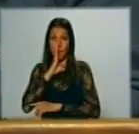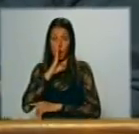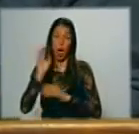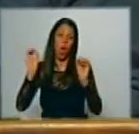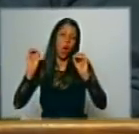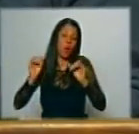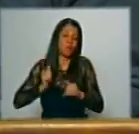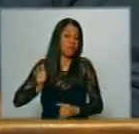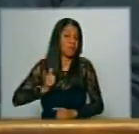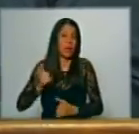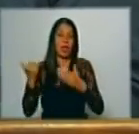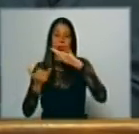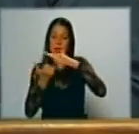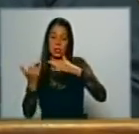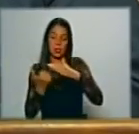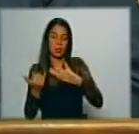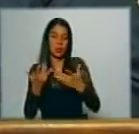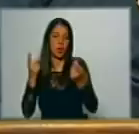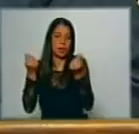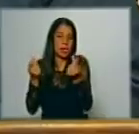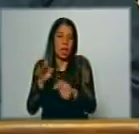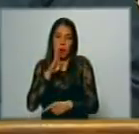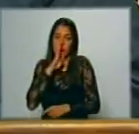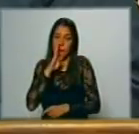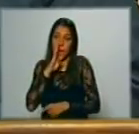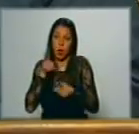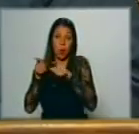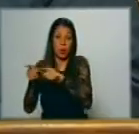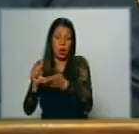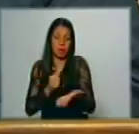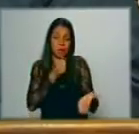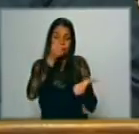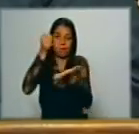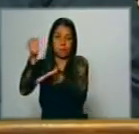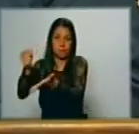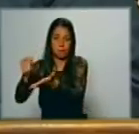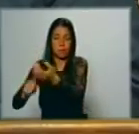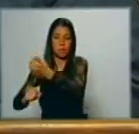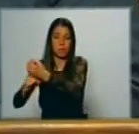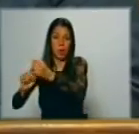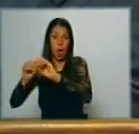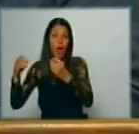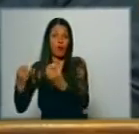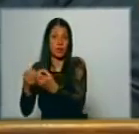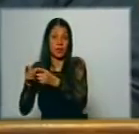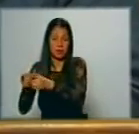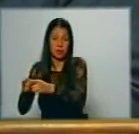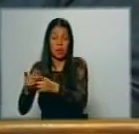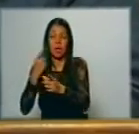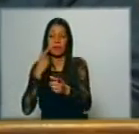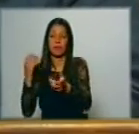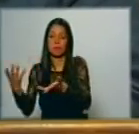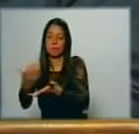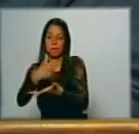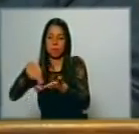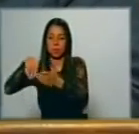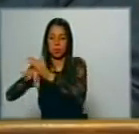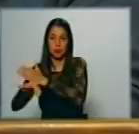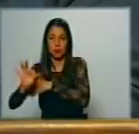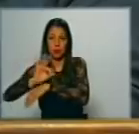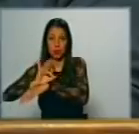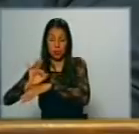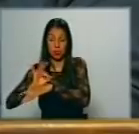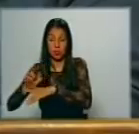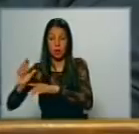instituciones financieras a los fines de su actuación como oficinas receptoras de los fondos administrados por